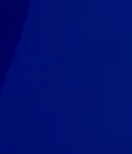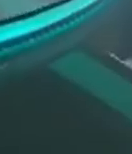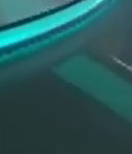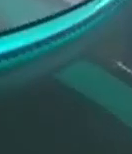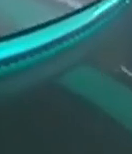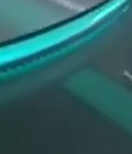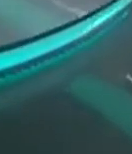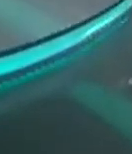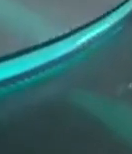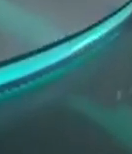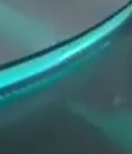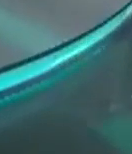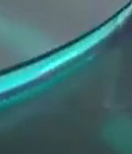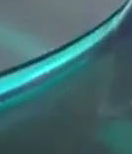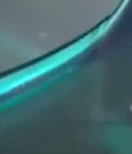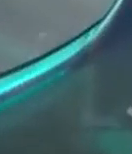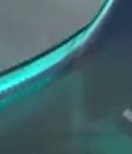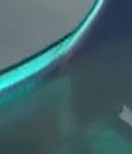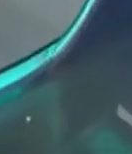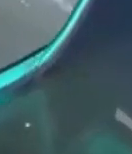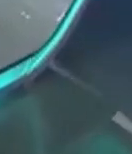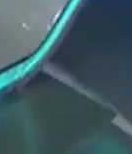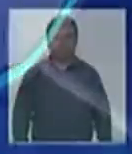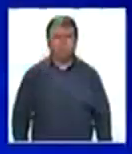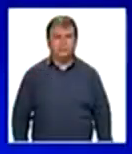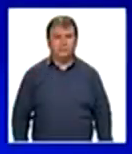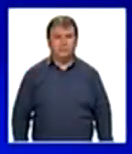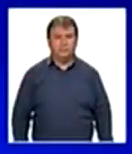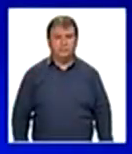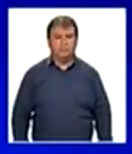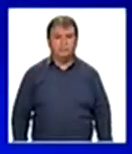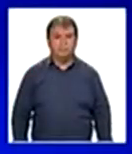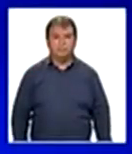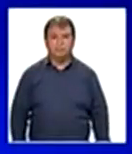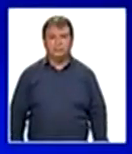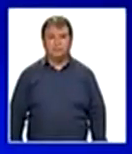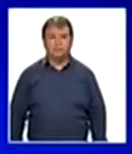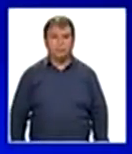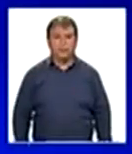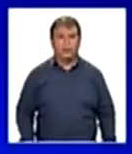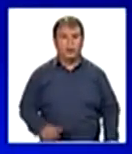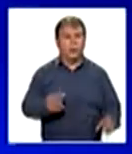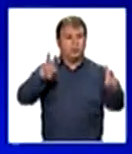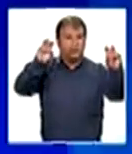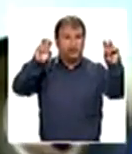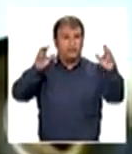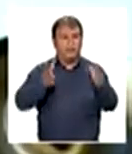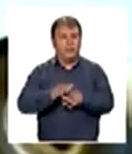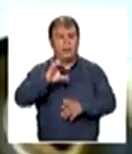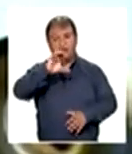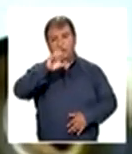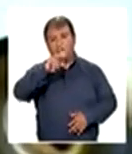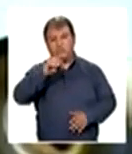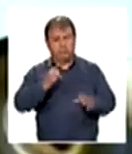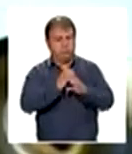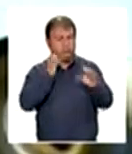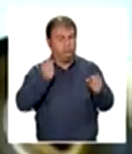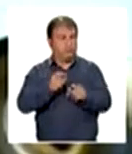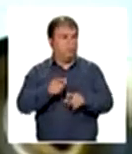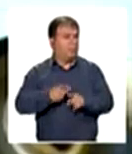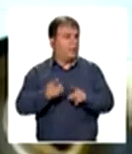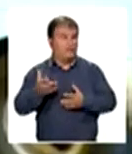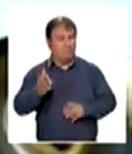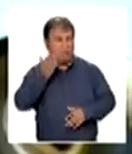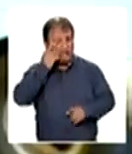Vamos ahora con otros temas. Por Deporte Custer Pirata se apoderan todas las madrugadas